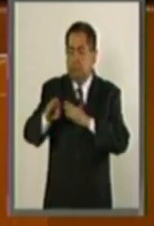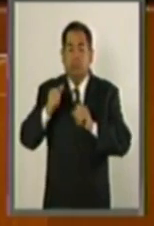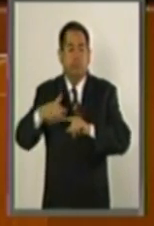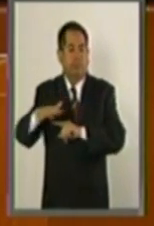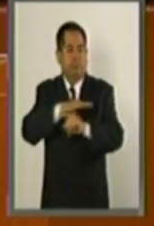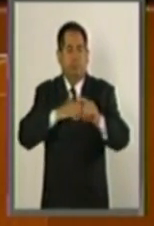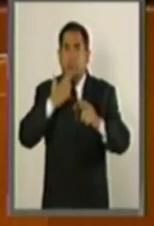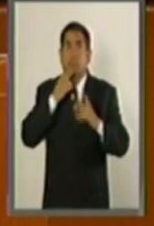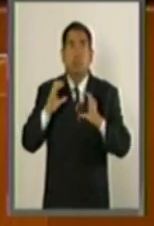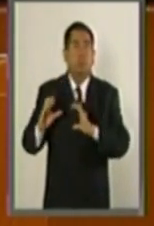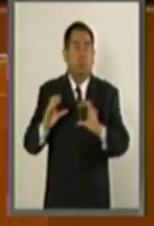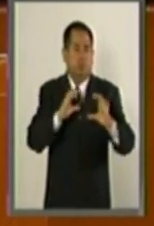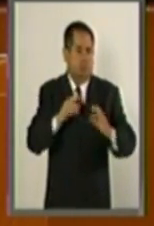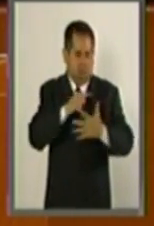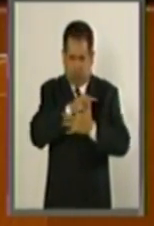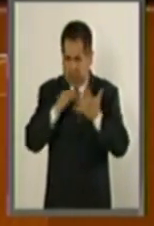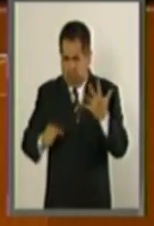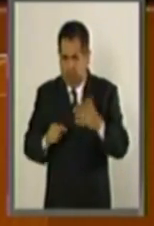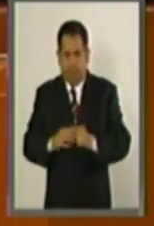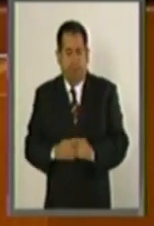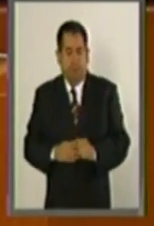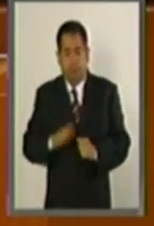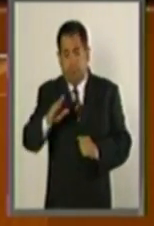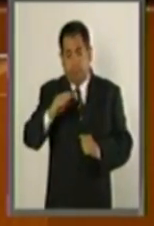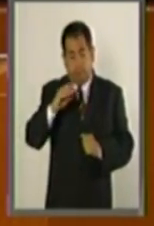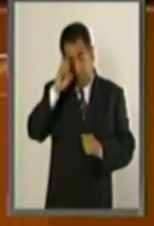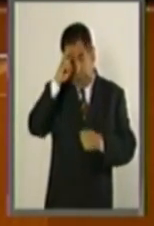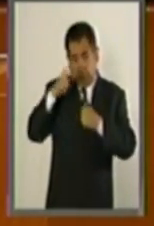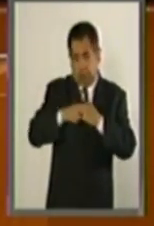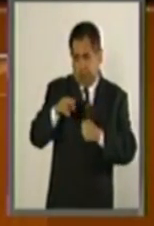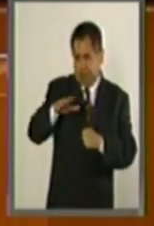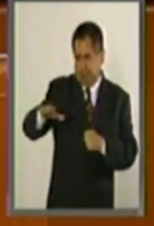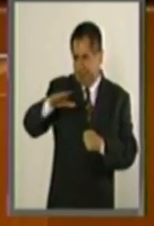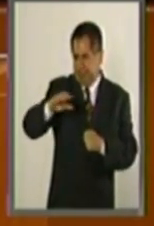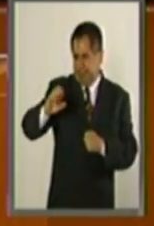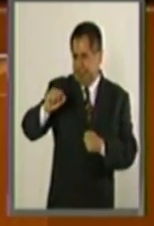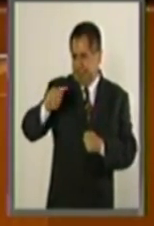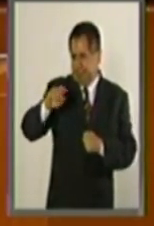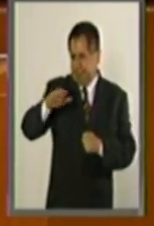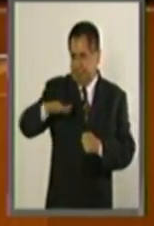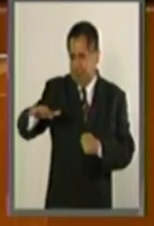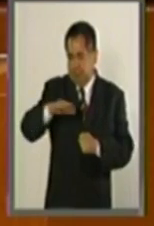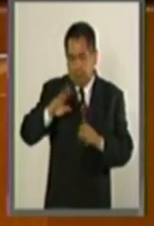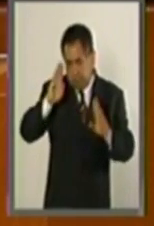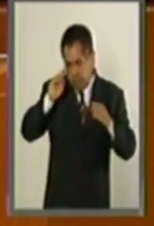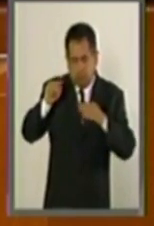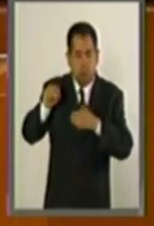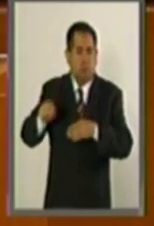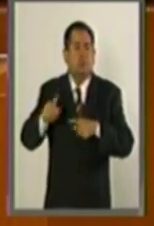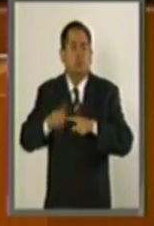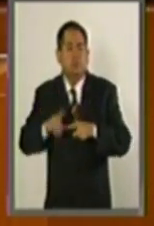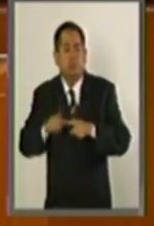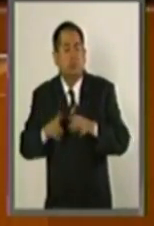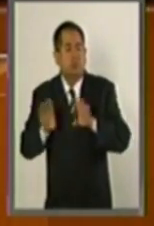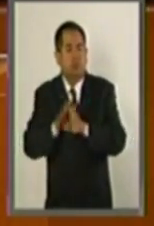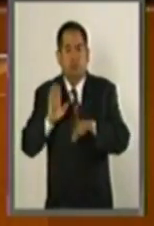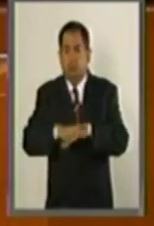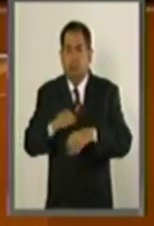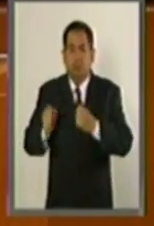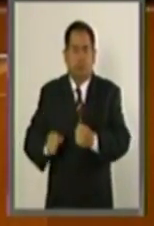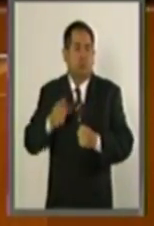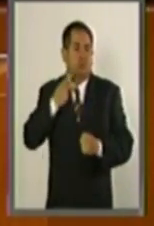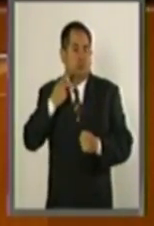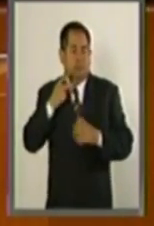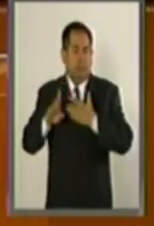ambiente. Fundamentalmente en Europa del Este, la mira debe estar puesta en la contribución de la estabilización